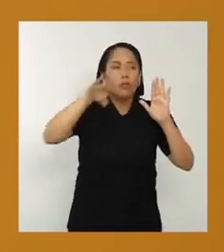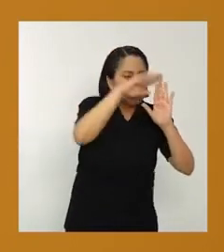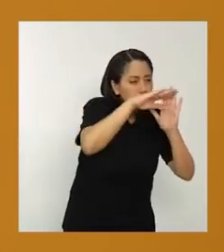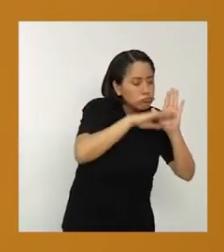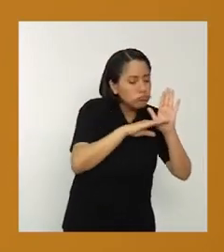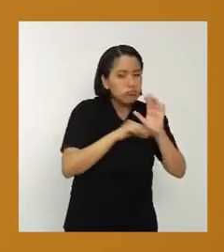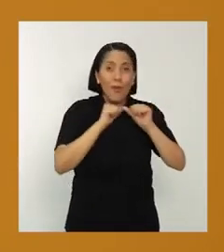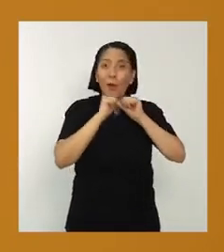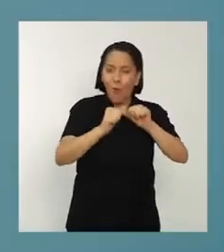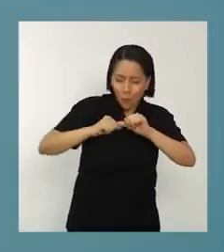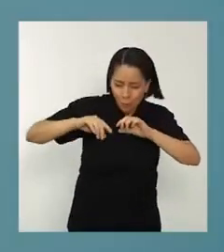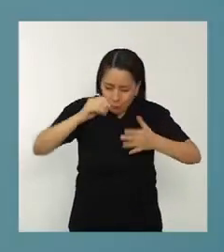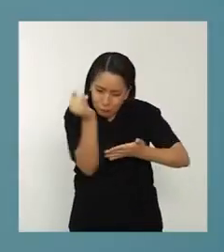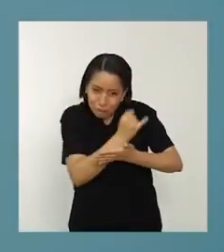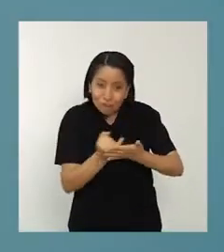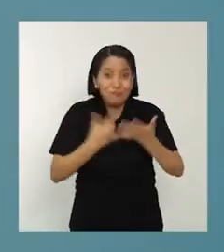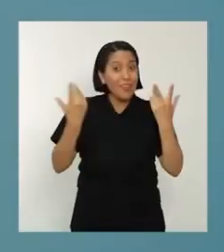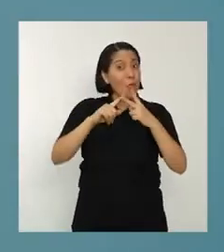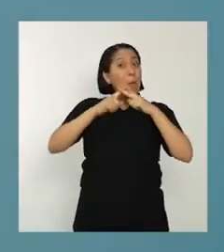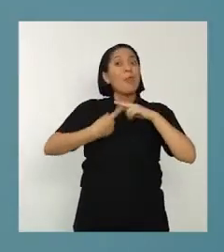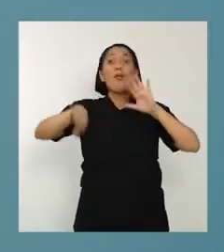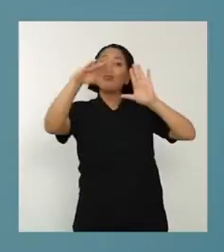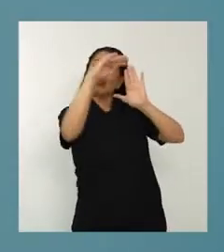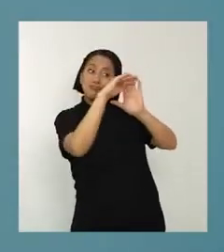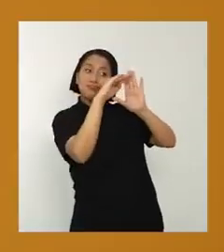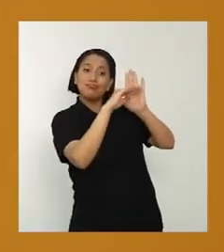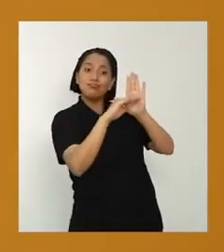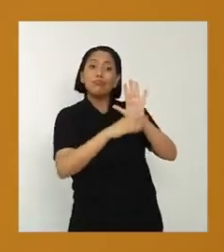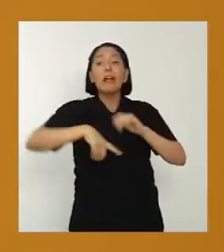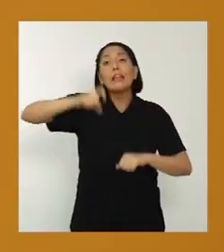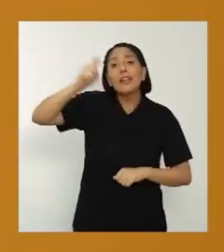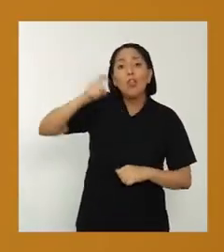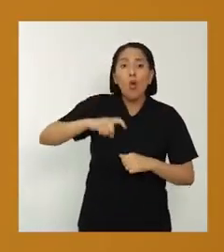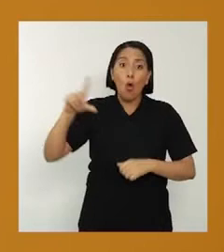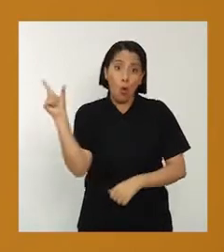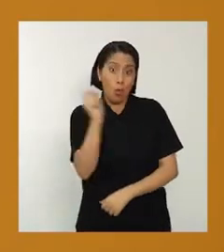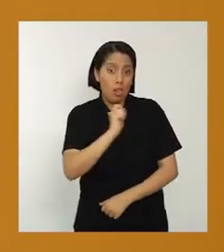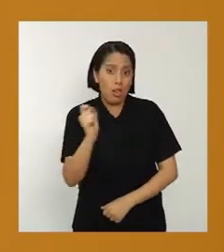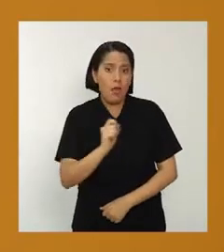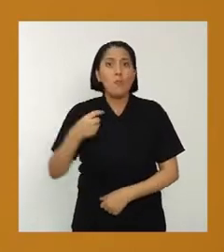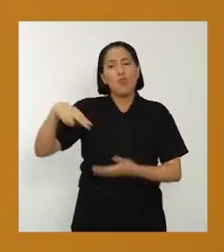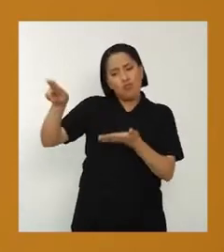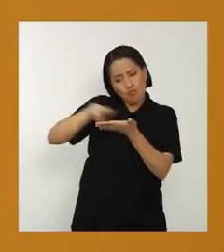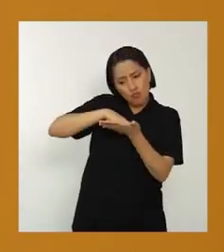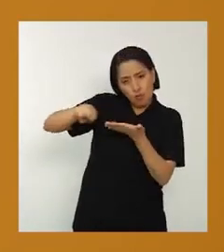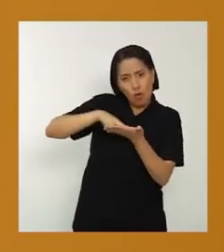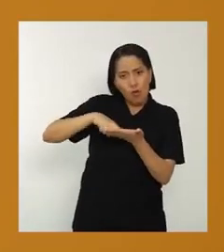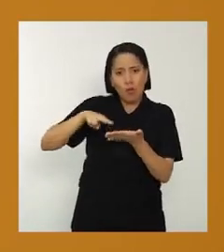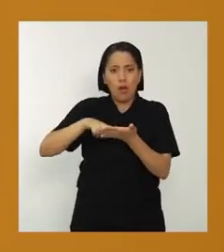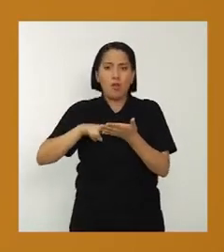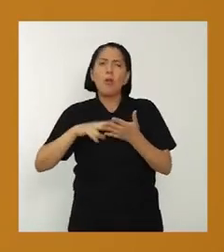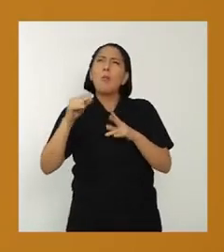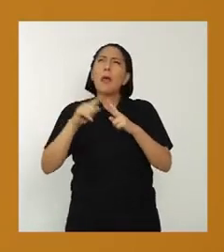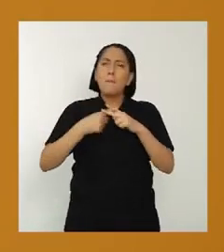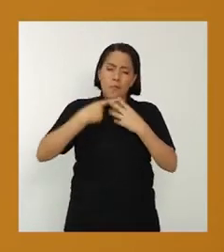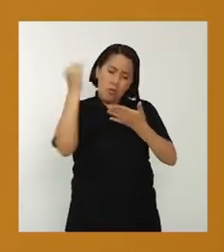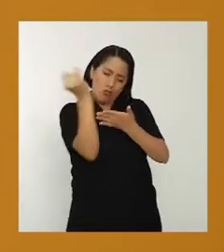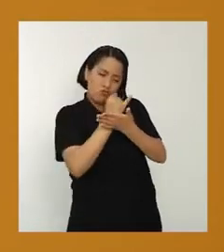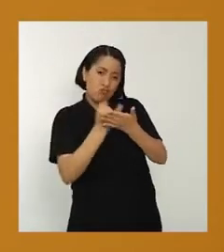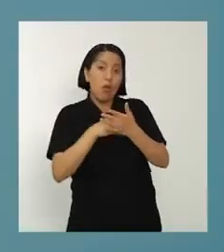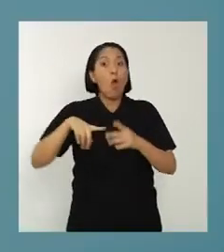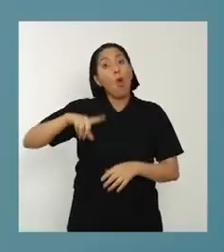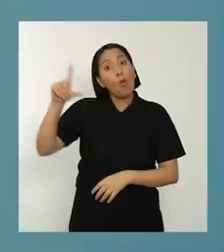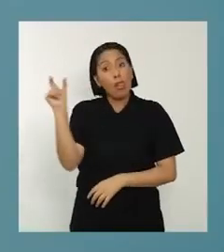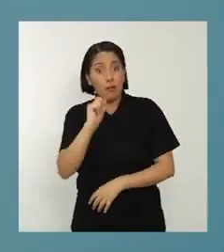interrumpamos nuestra creación. Entonces, hagamos nuestra lista. Necesitamos un lápiz y borrador para hacer nuestro boceto. Y